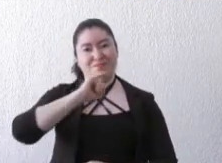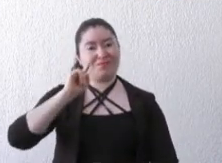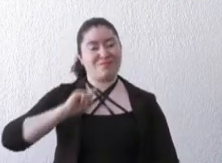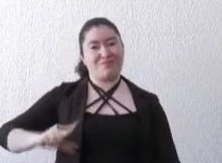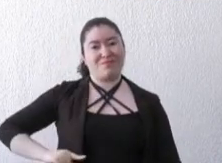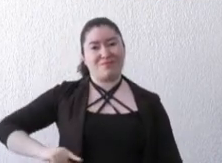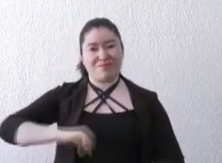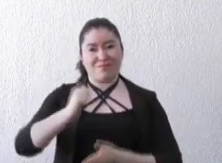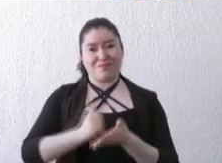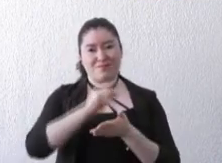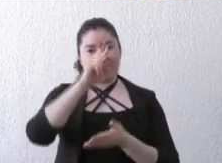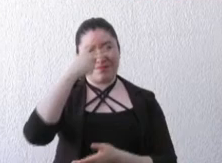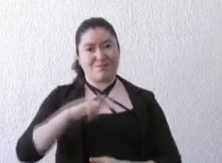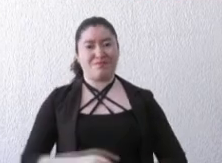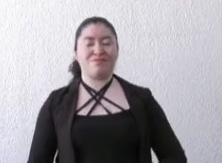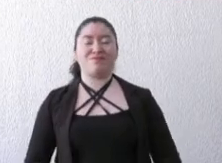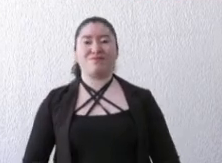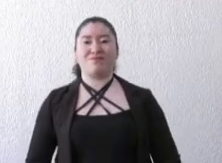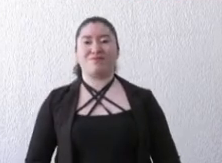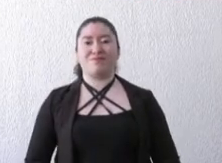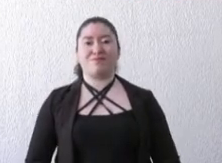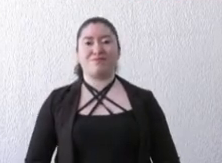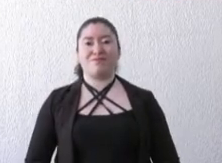Ciudad de México.